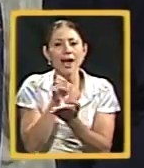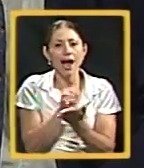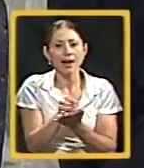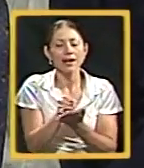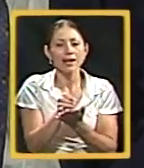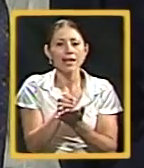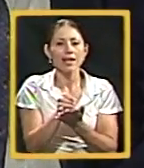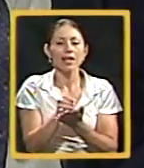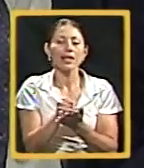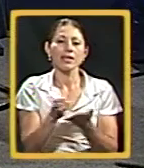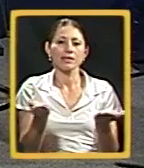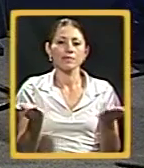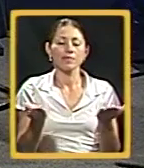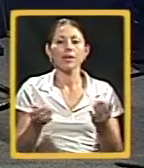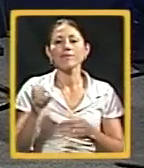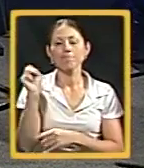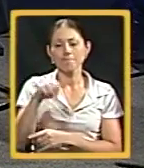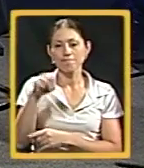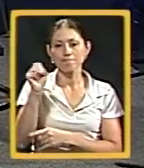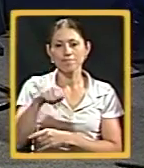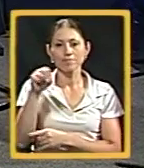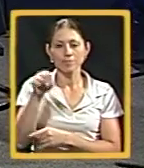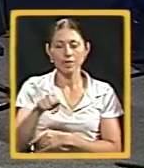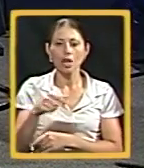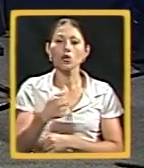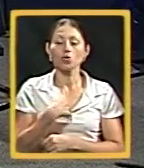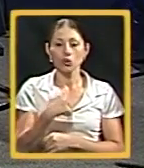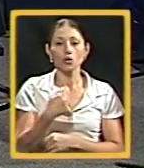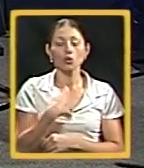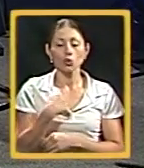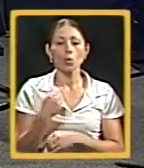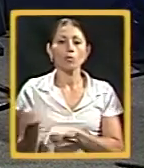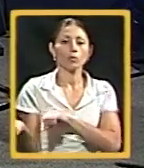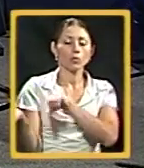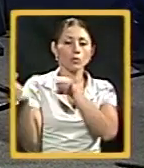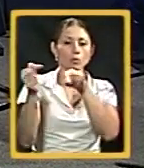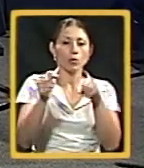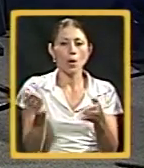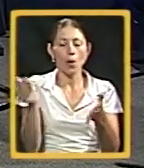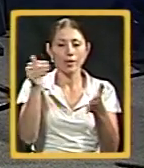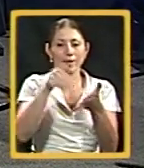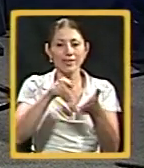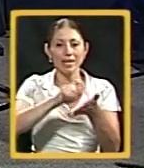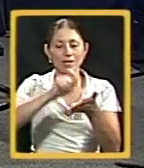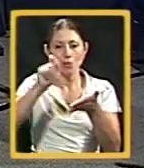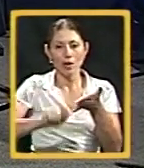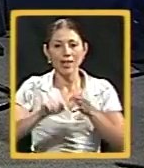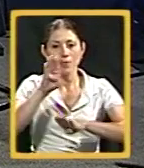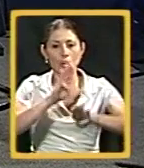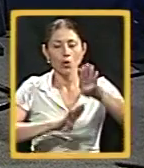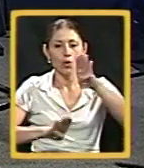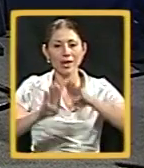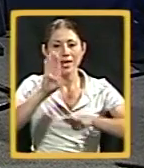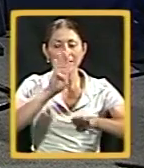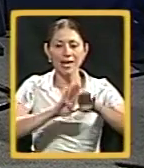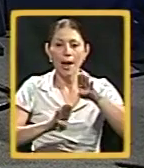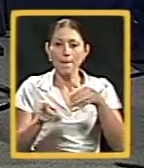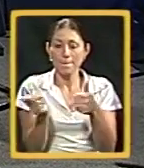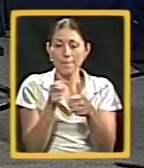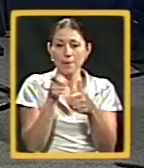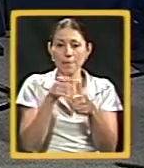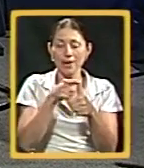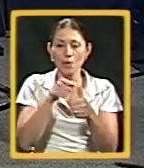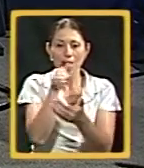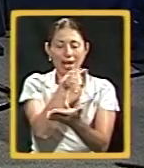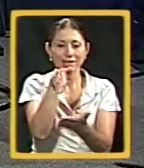fue la vicerrectora. Así es, fíjese que yo, volví a la escuela de biología, inicialmente al Centro de Biología